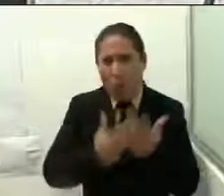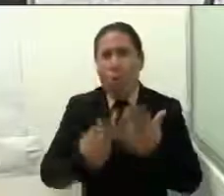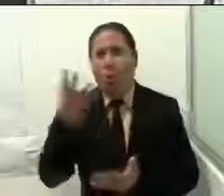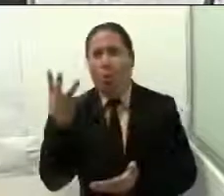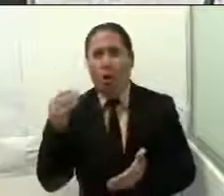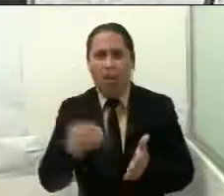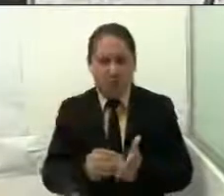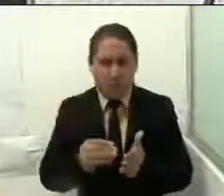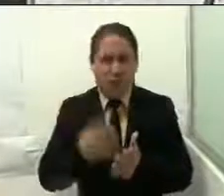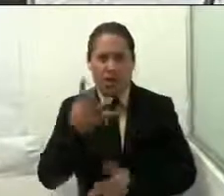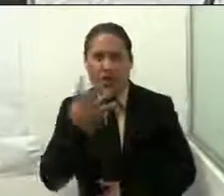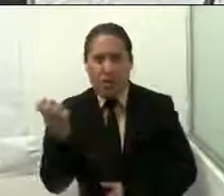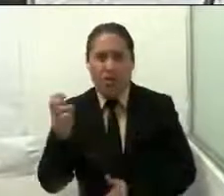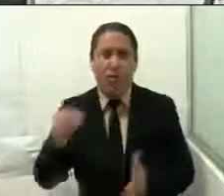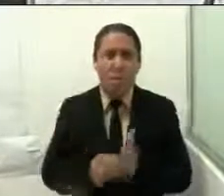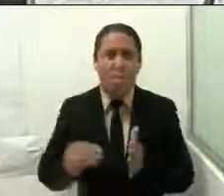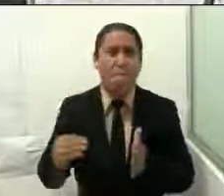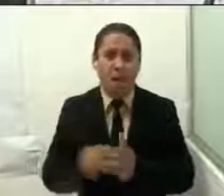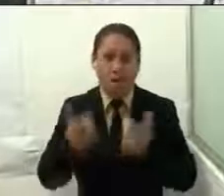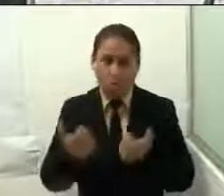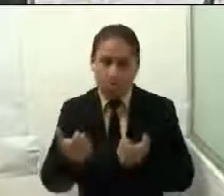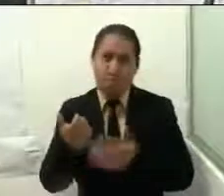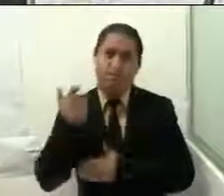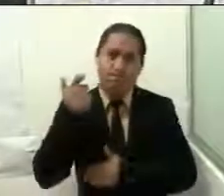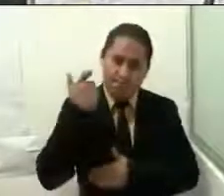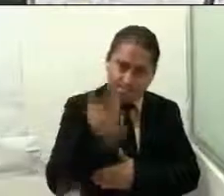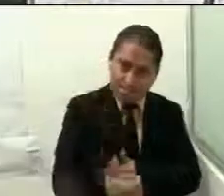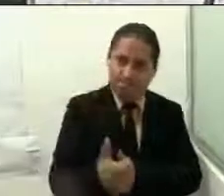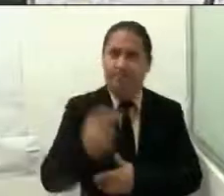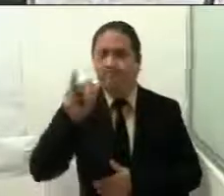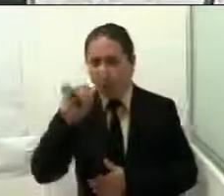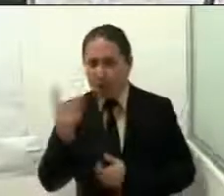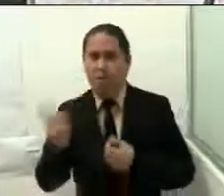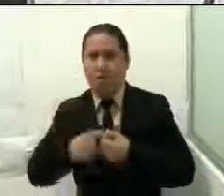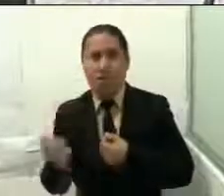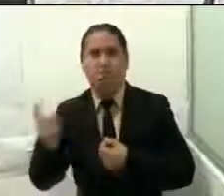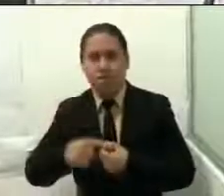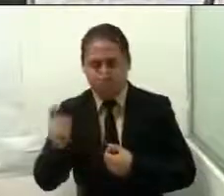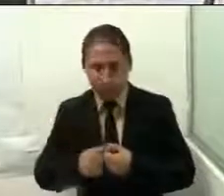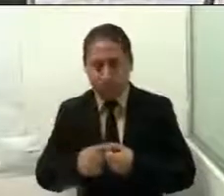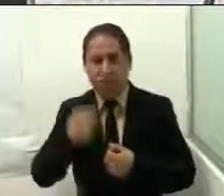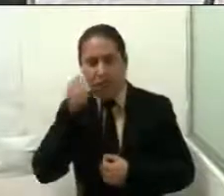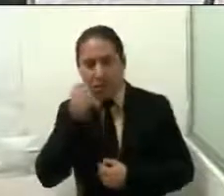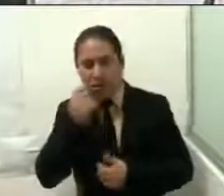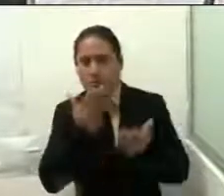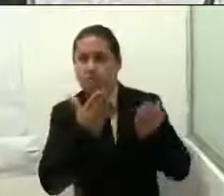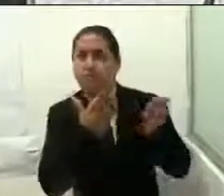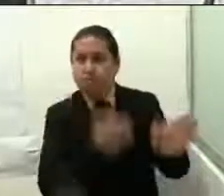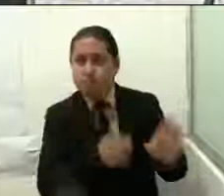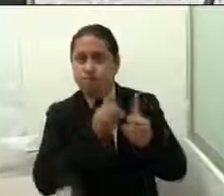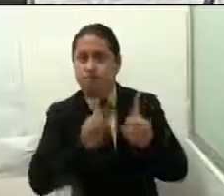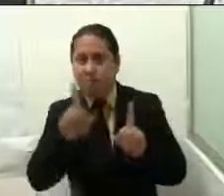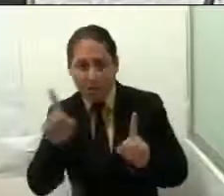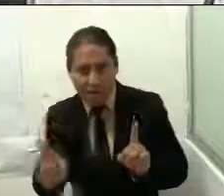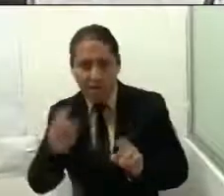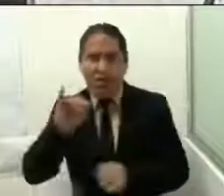4.457 millones de pesos incluida la participación de la banca de desarrollo destinándose